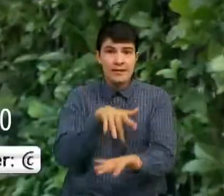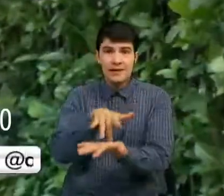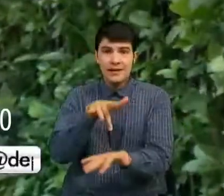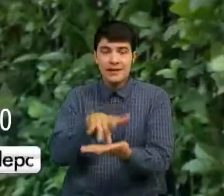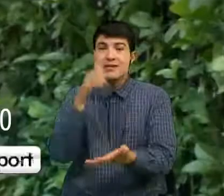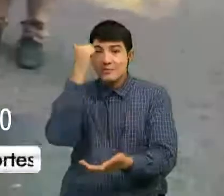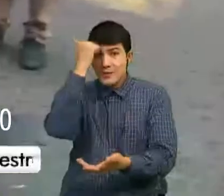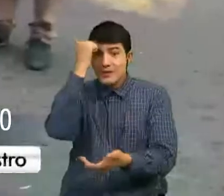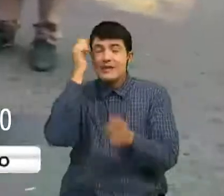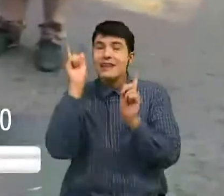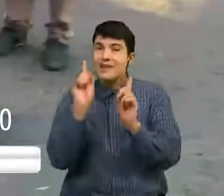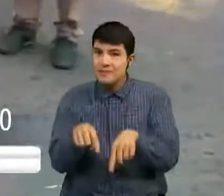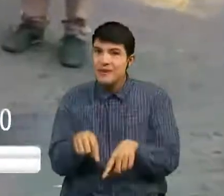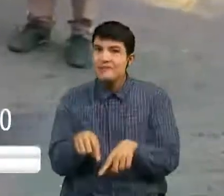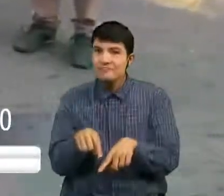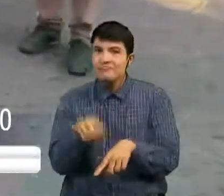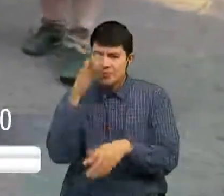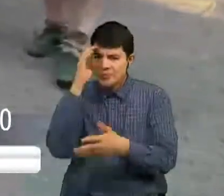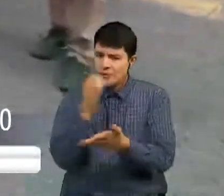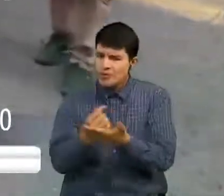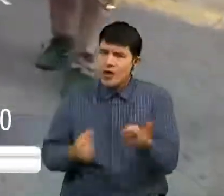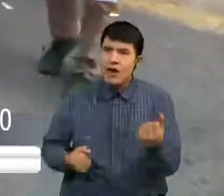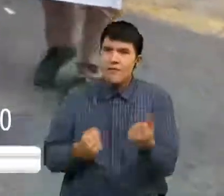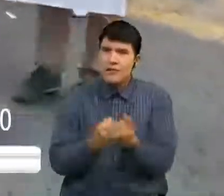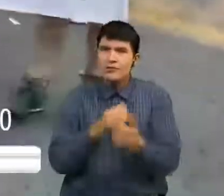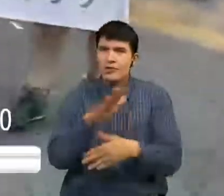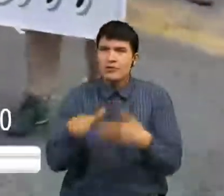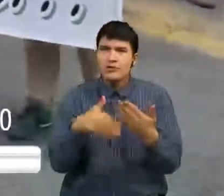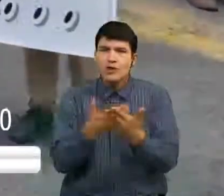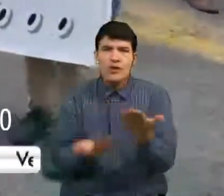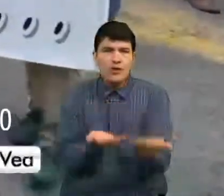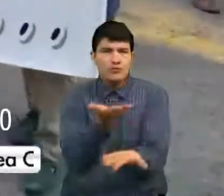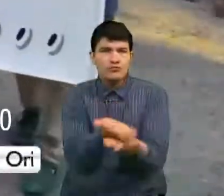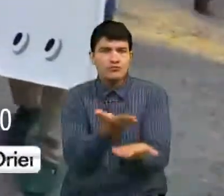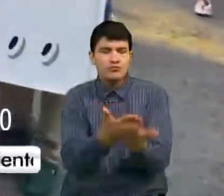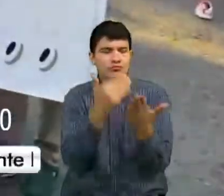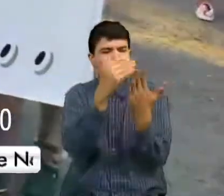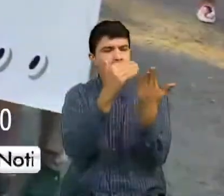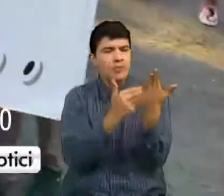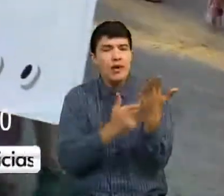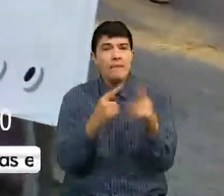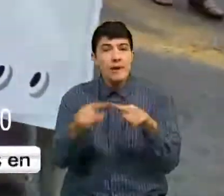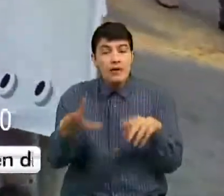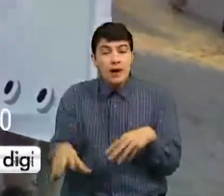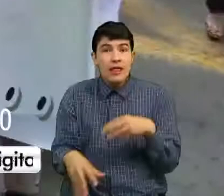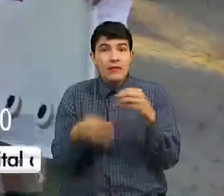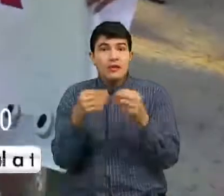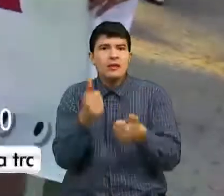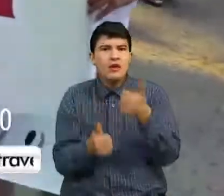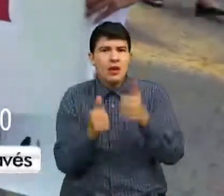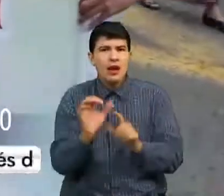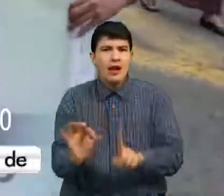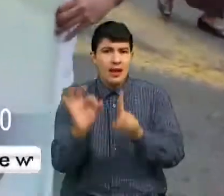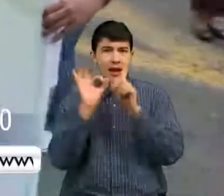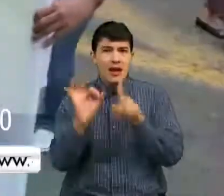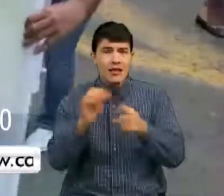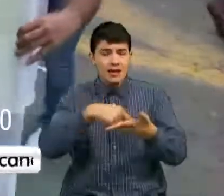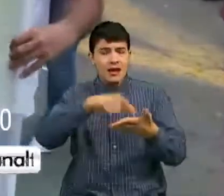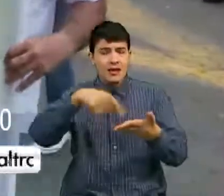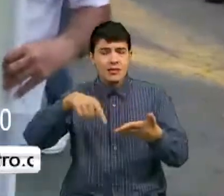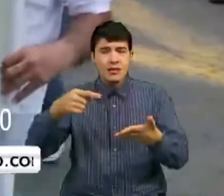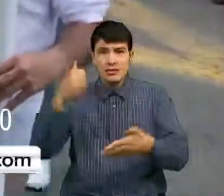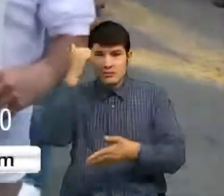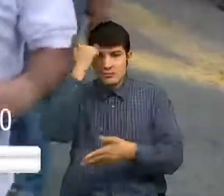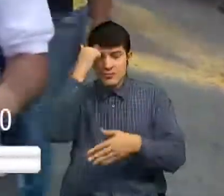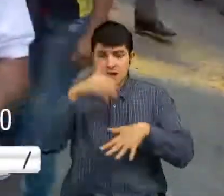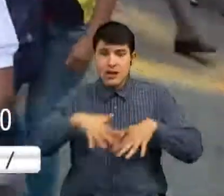Los docentes aseguran también que apoyan estos puntos planteados en el pliego de peticiones, pero que le suman uno más, y es la garantía de la contratación de los docentes